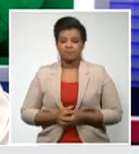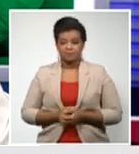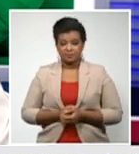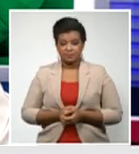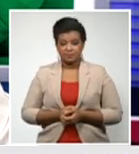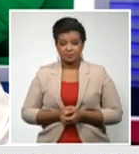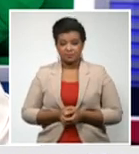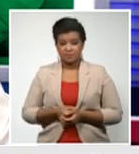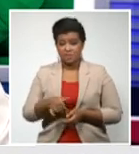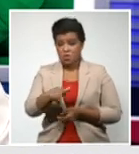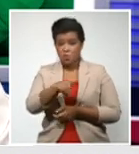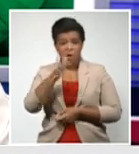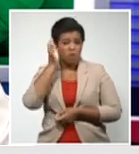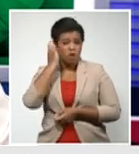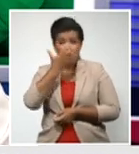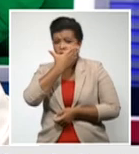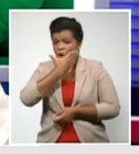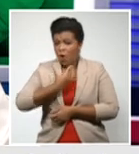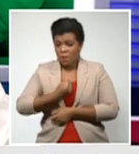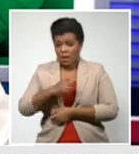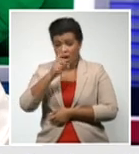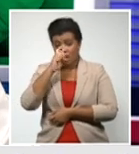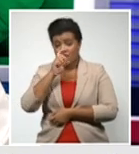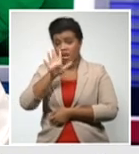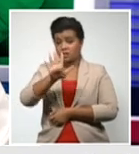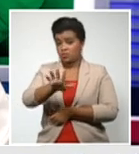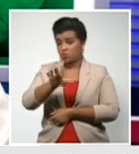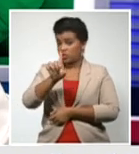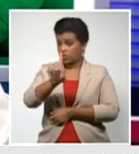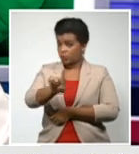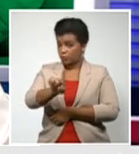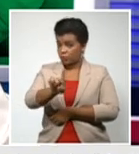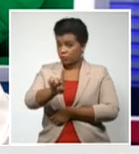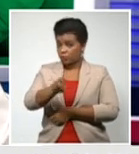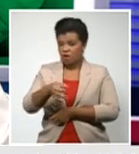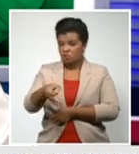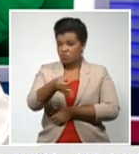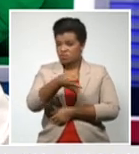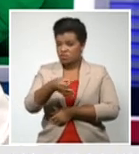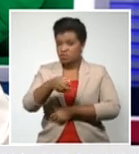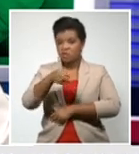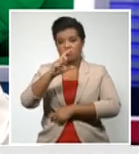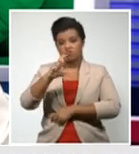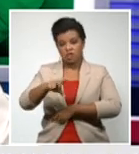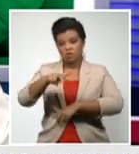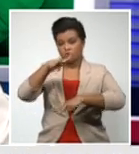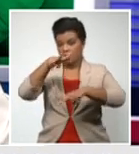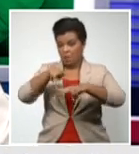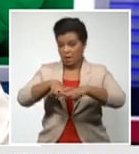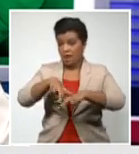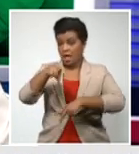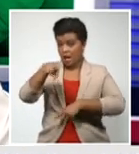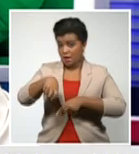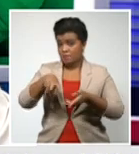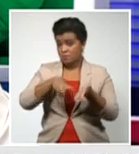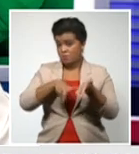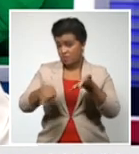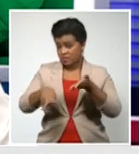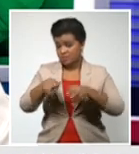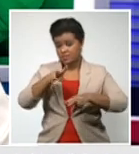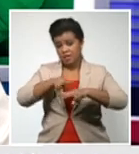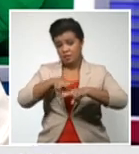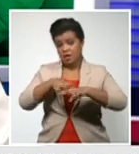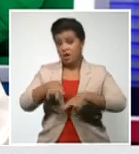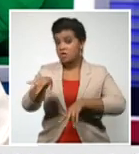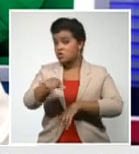también una mujer joven, 51 años de edad, del municipio Centro Habana, aquí en La Habana, también